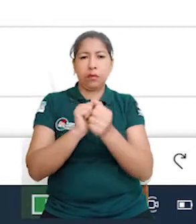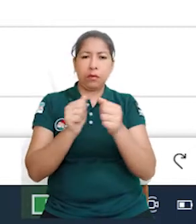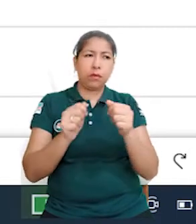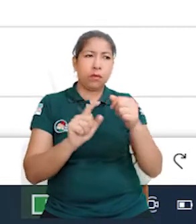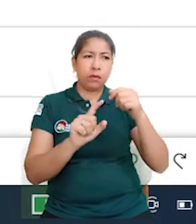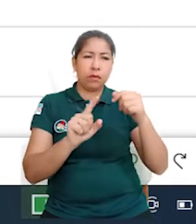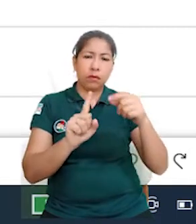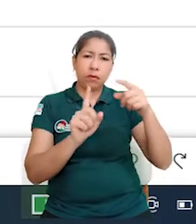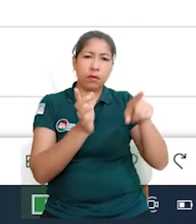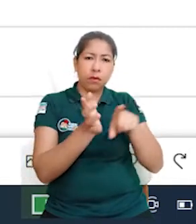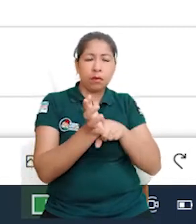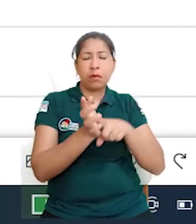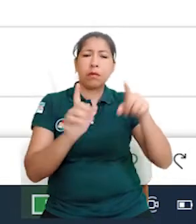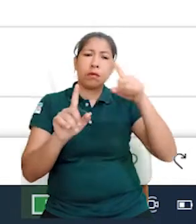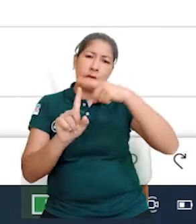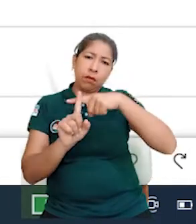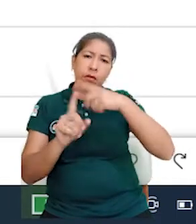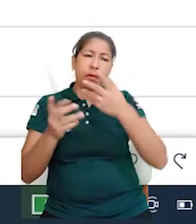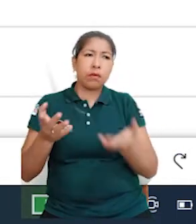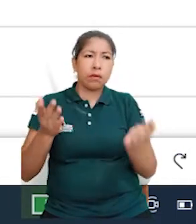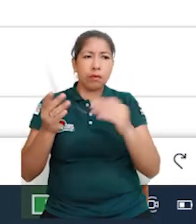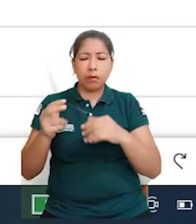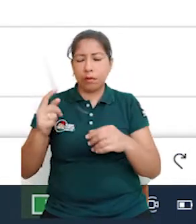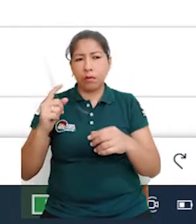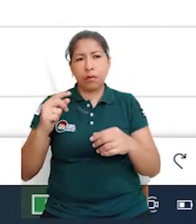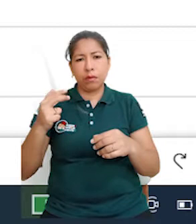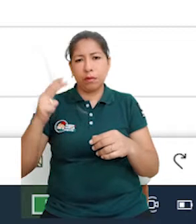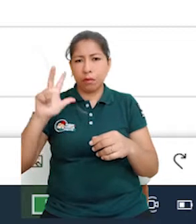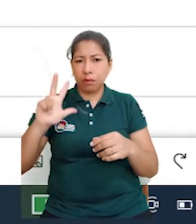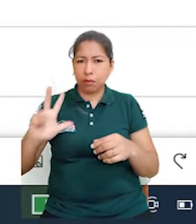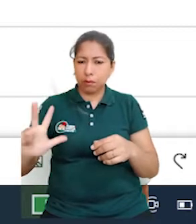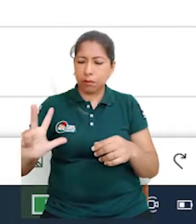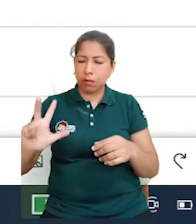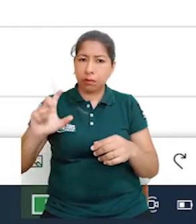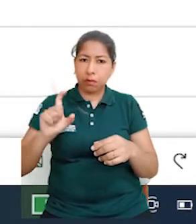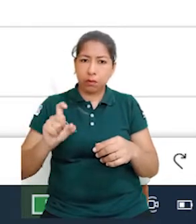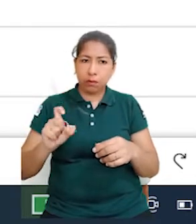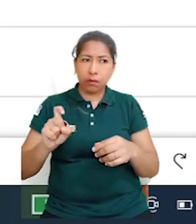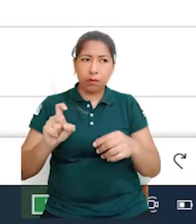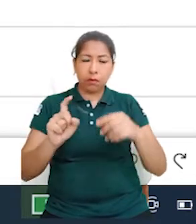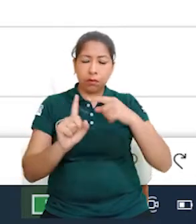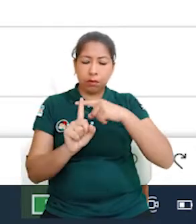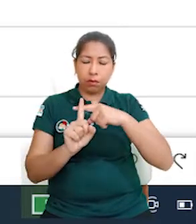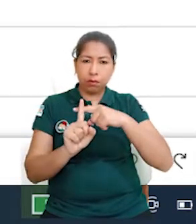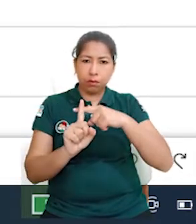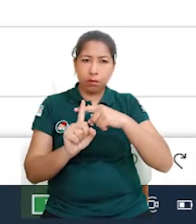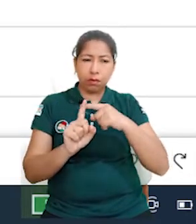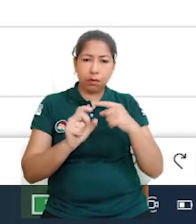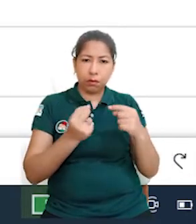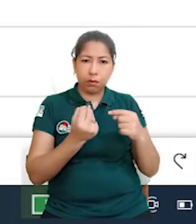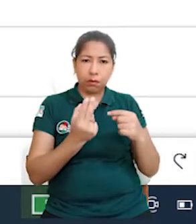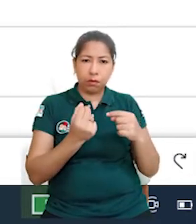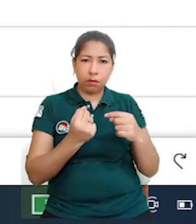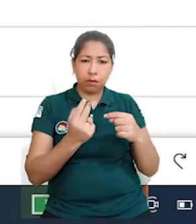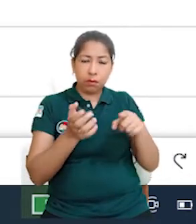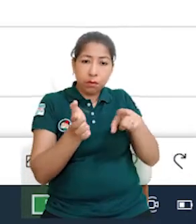menos 20x. En el segundo miembro no queda nada, es decir, 0. Bien,